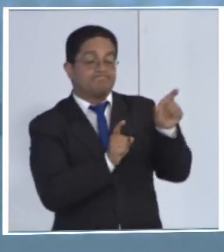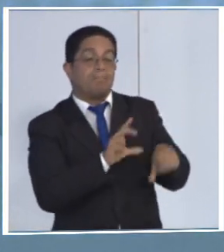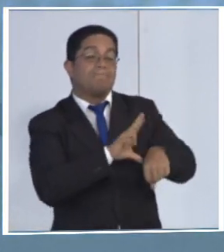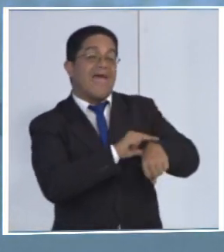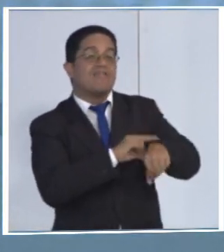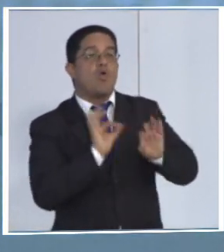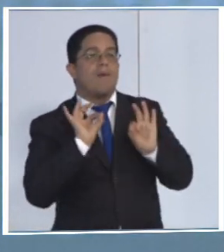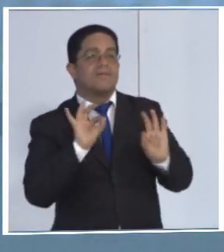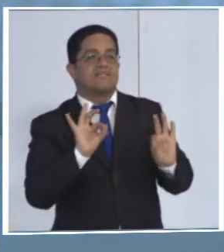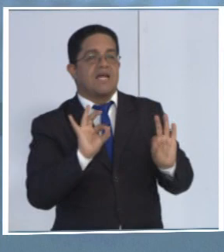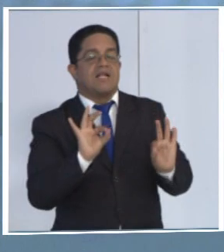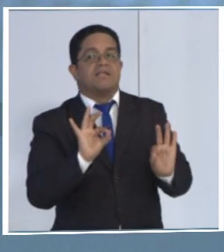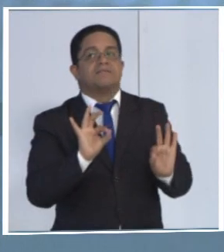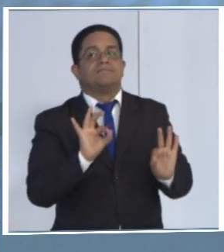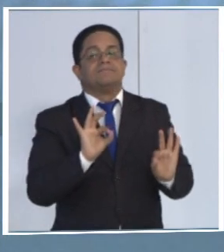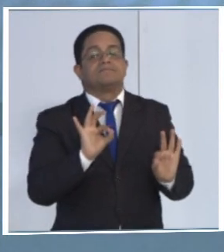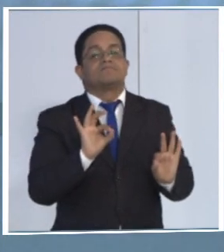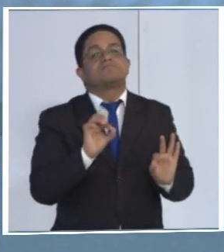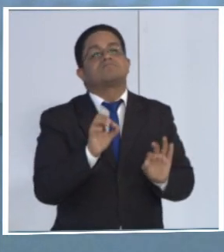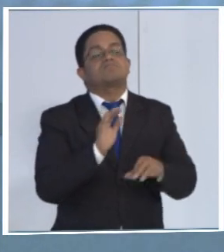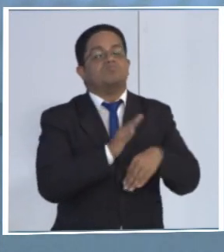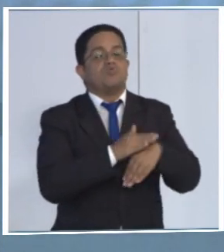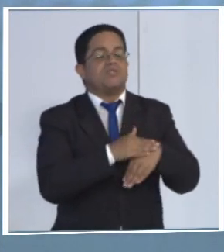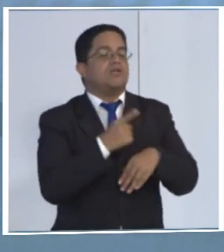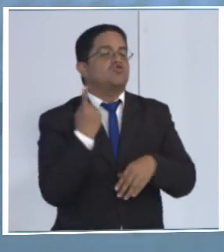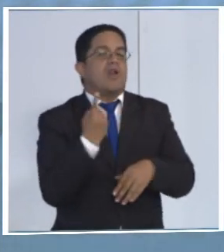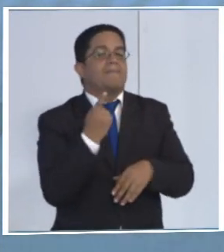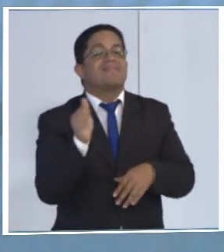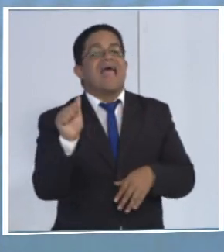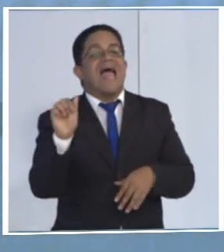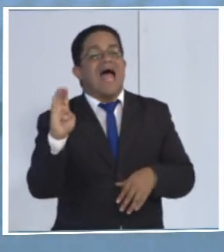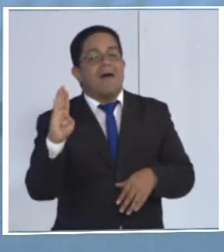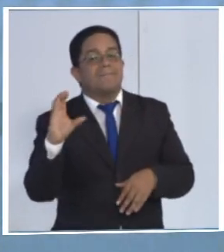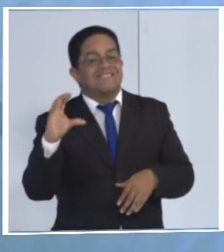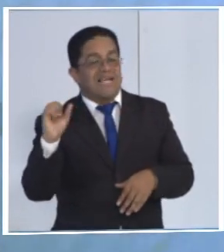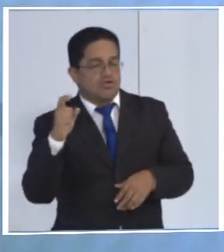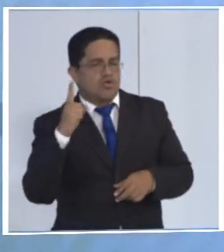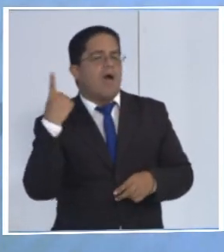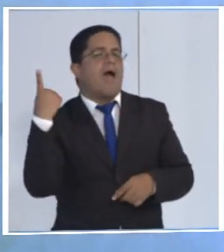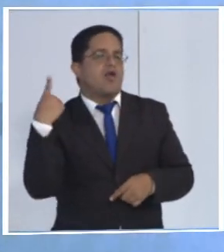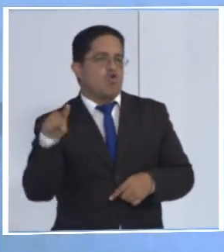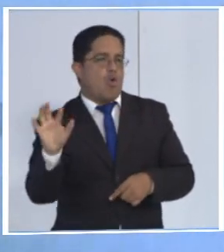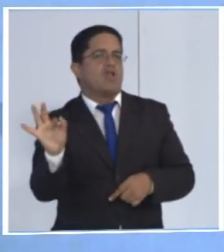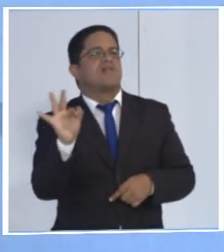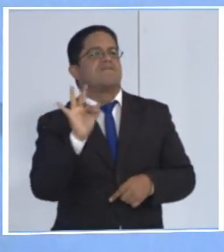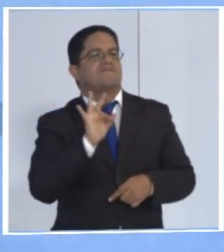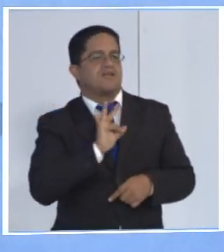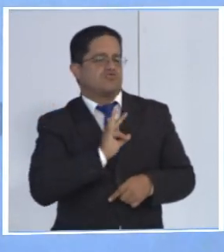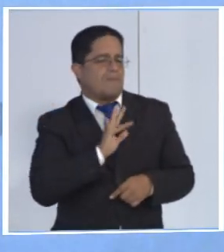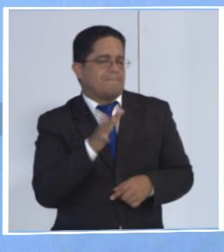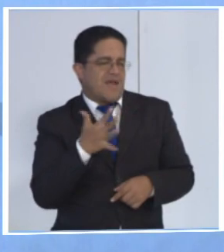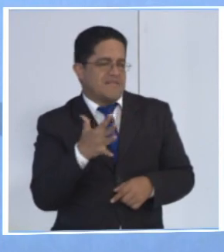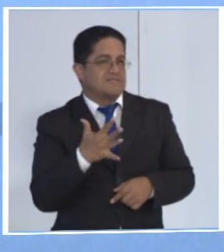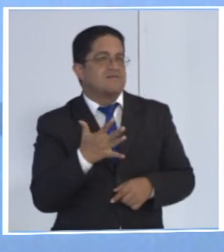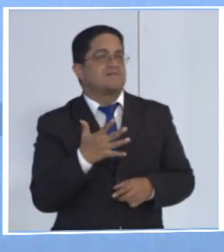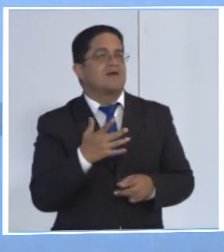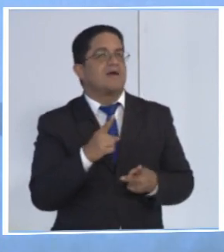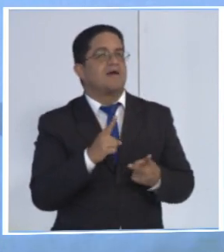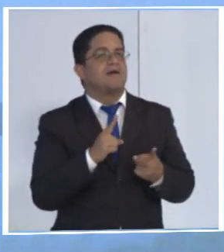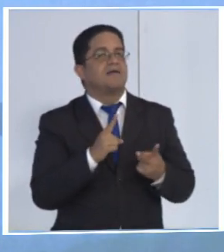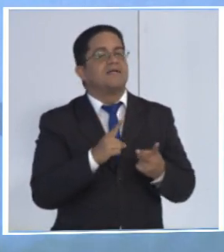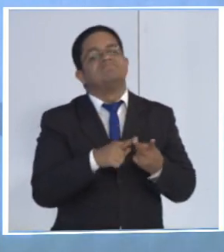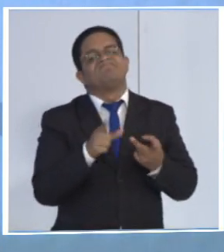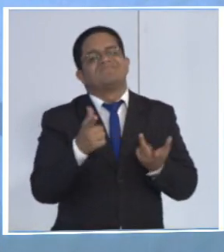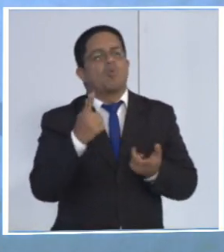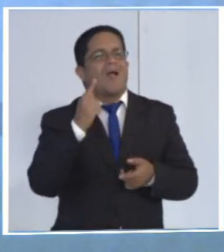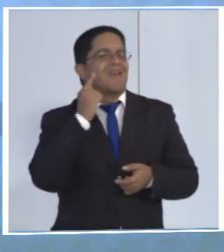no solamente la única infección nuestra no son los abscesos. Tenemos otro tipo de infecciones muy parecidas a las infecciones urinarias, infecciones vaginales por